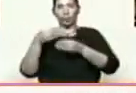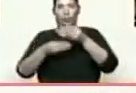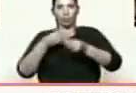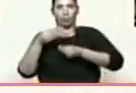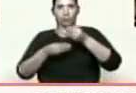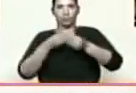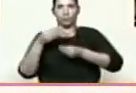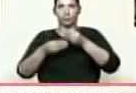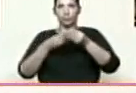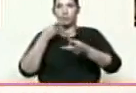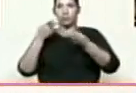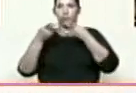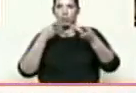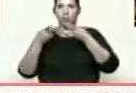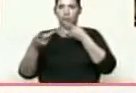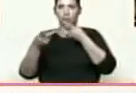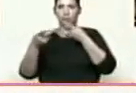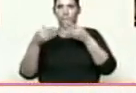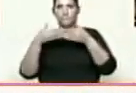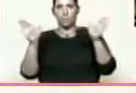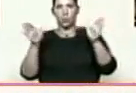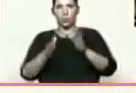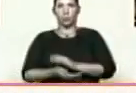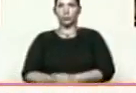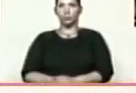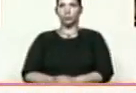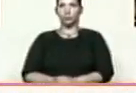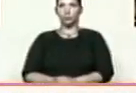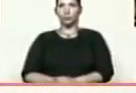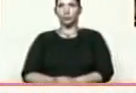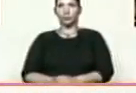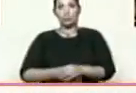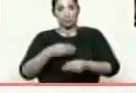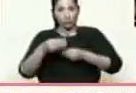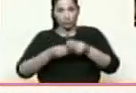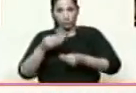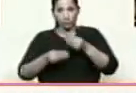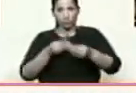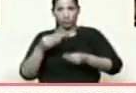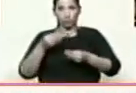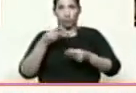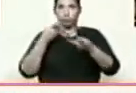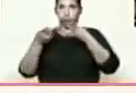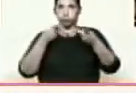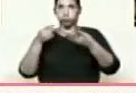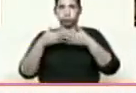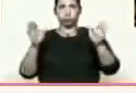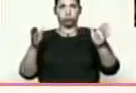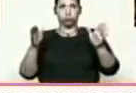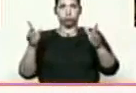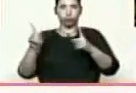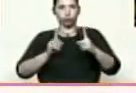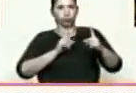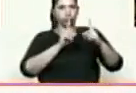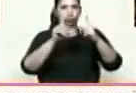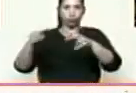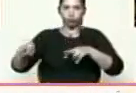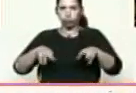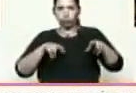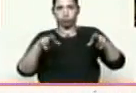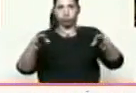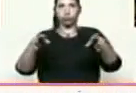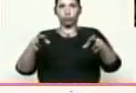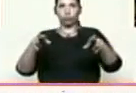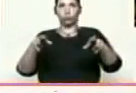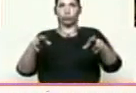de políticas públicas, la ejecución de políticas públicas y la control y seguimiento a las políticas públicas.